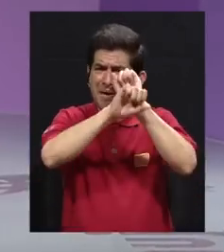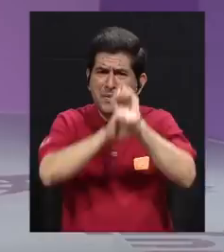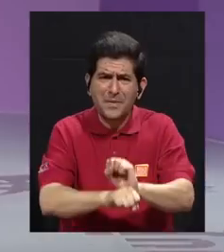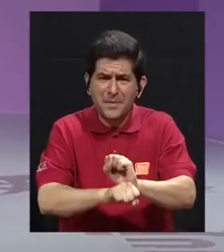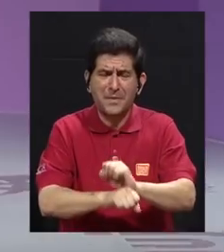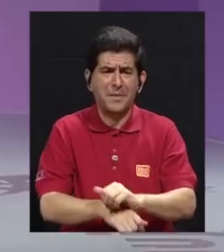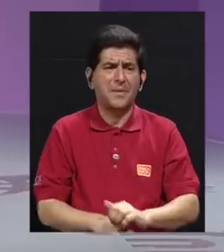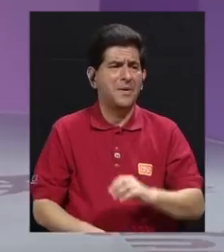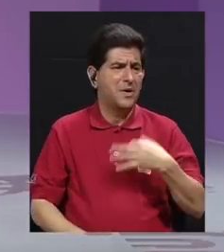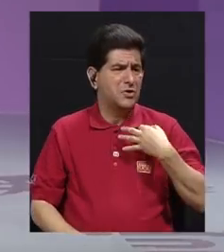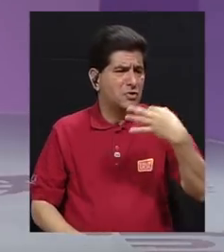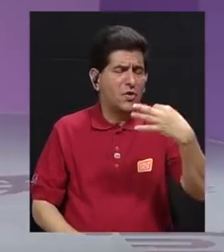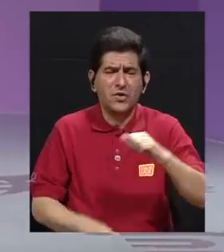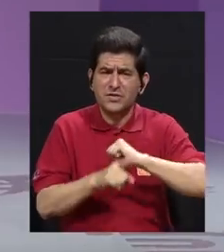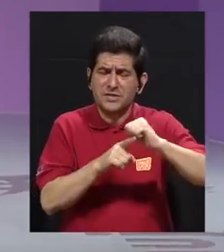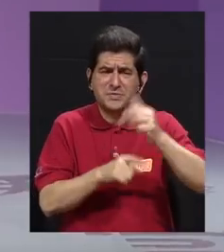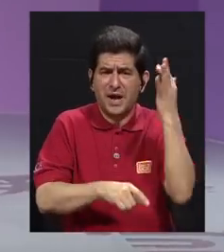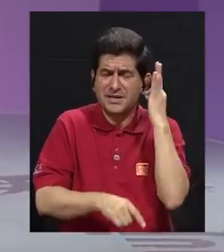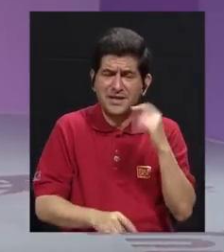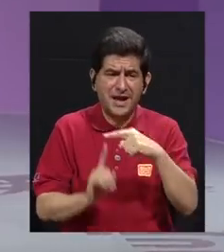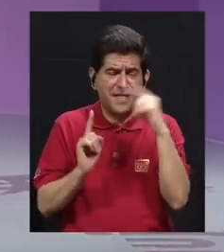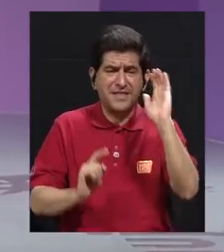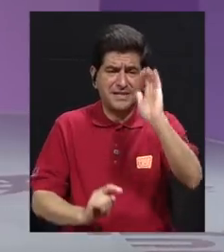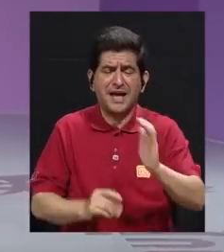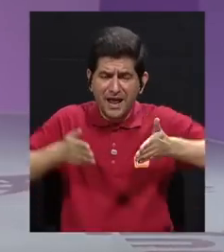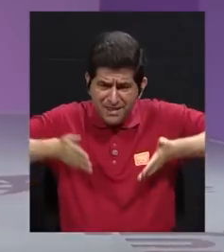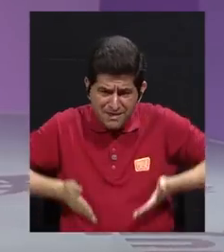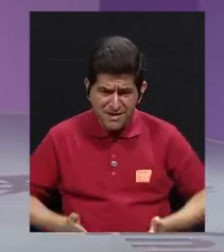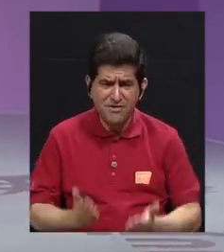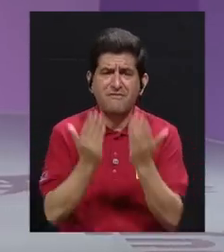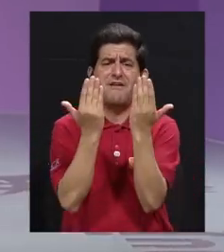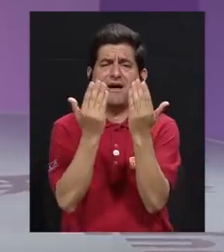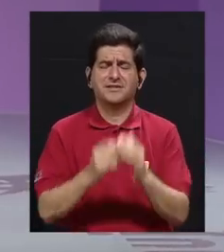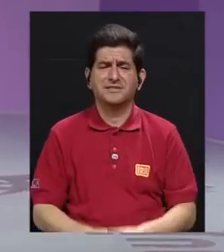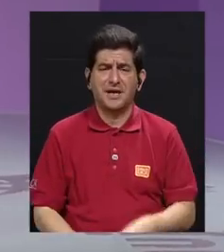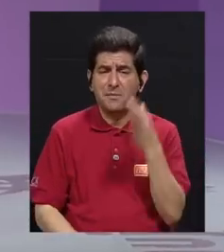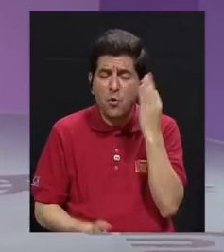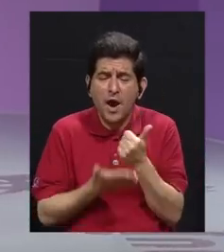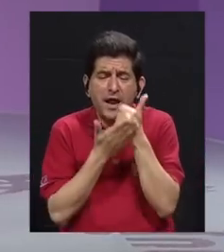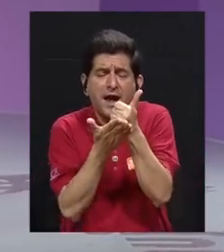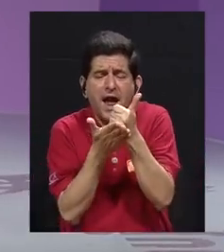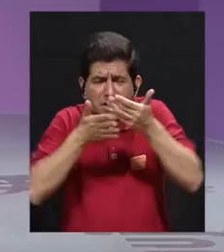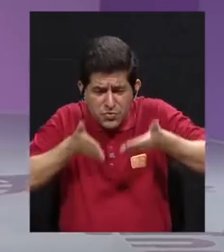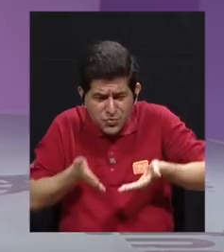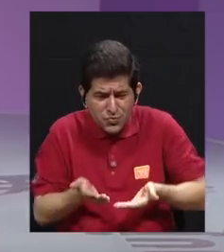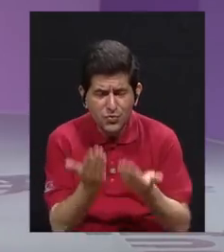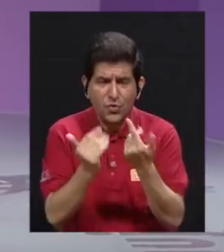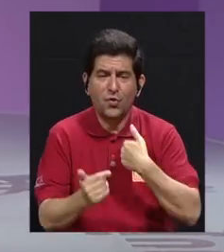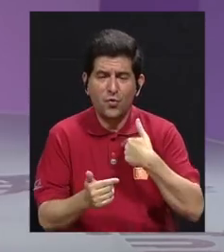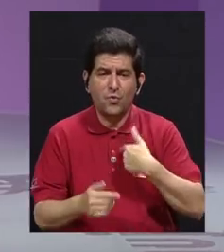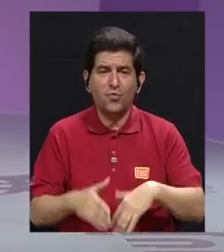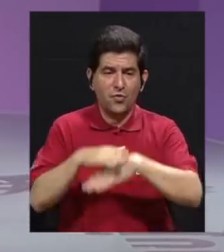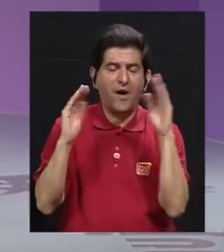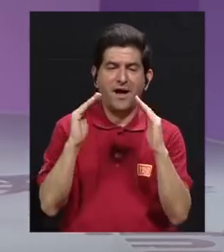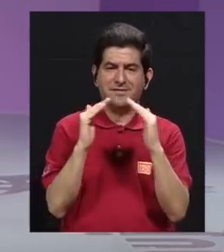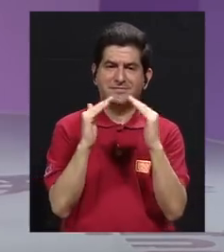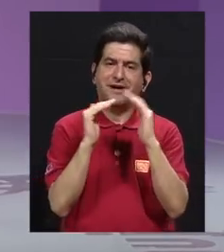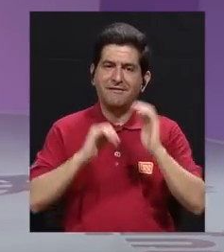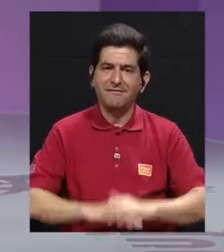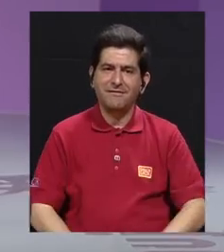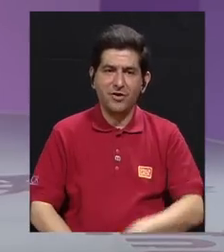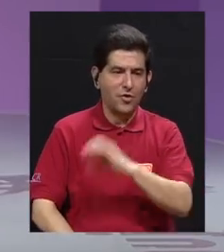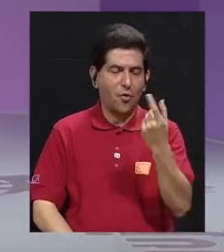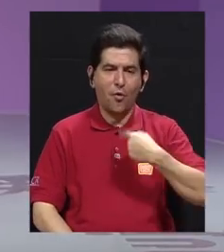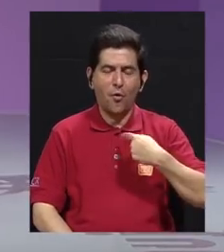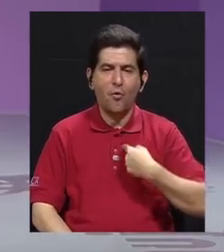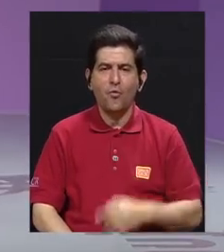Cuando el ritual es parte de la práctica cotidiana de las mujeres, desde que un niño nace, desde la partera, desde lo que uno hace al